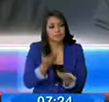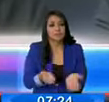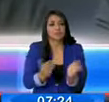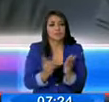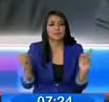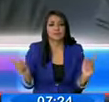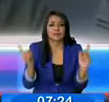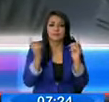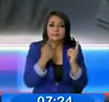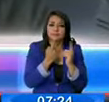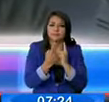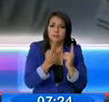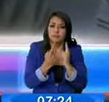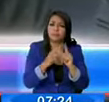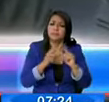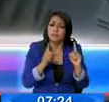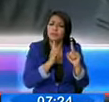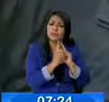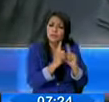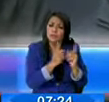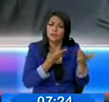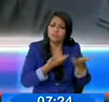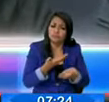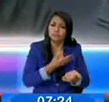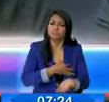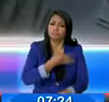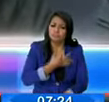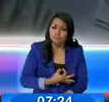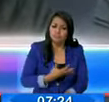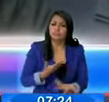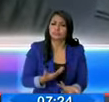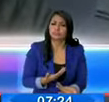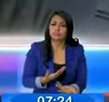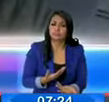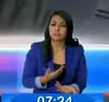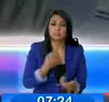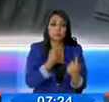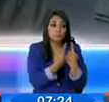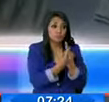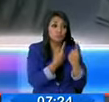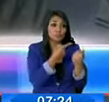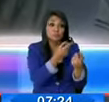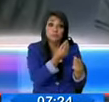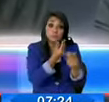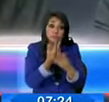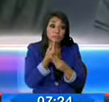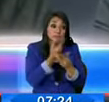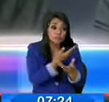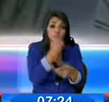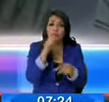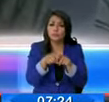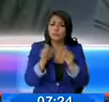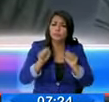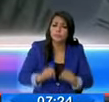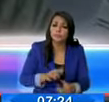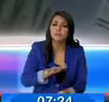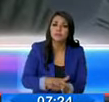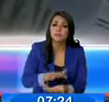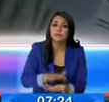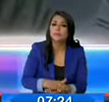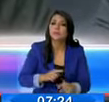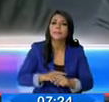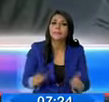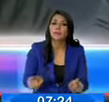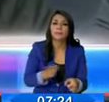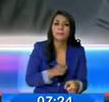Pero en el marco de un diálogo sincero, franco y en donde la interlocución nos permita llegar a acuerdos y consensos, pero de ninguna manera